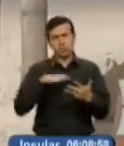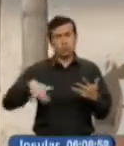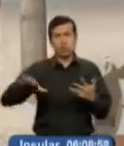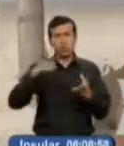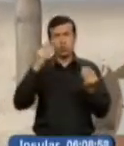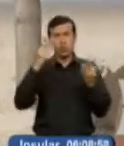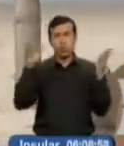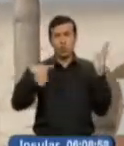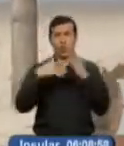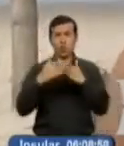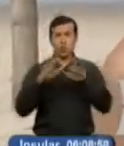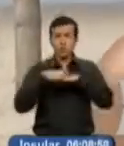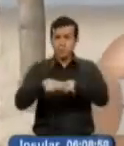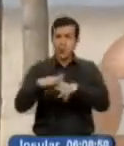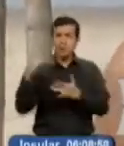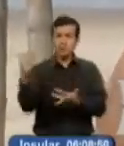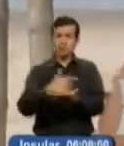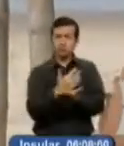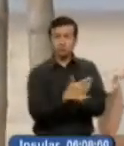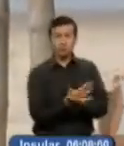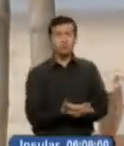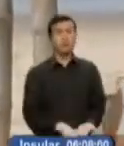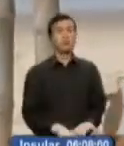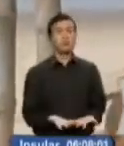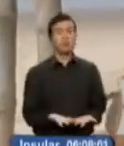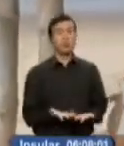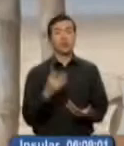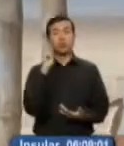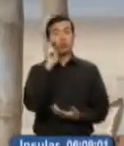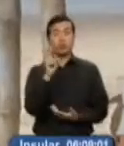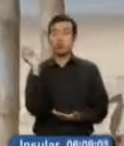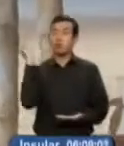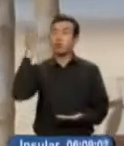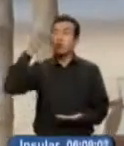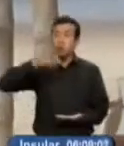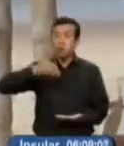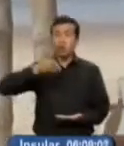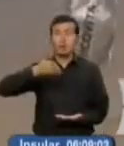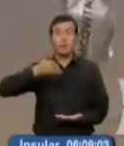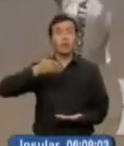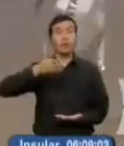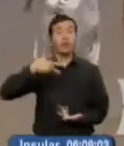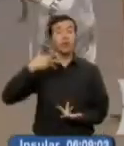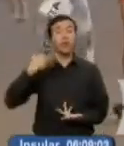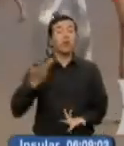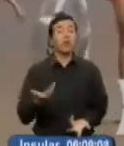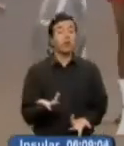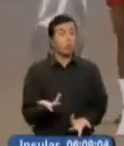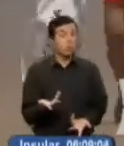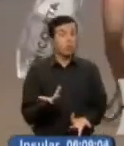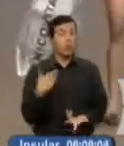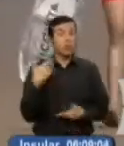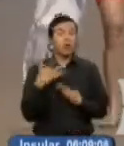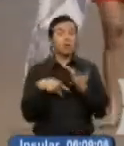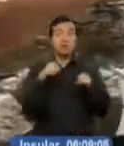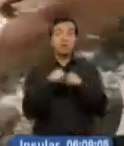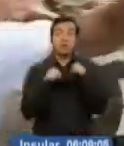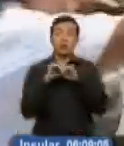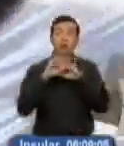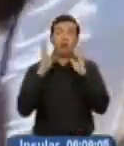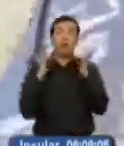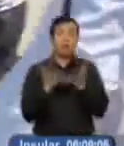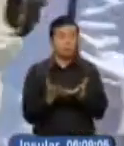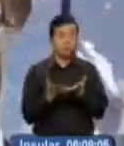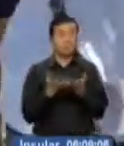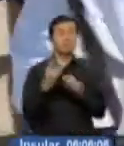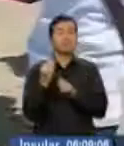que ese más que todo también es el enfoque. Sí, no van a venir turistas, pero tampoco vamos a poder seguir viviendo en la tierra. La quinta jornada de Mingas por el Mar se desarrolló